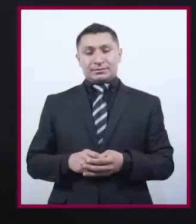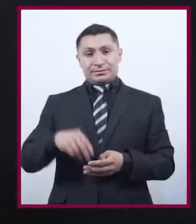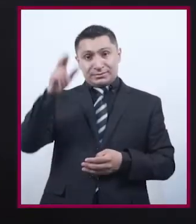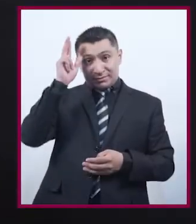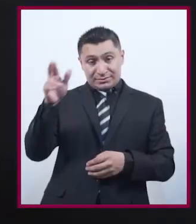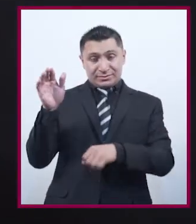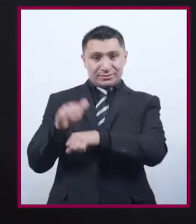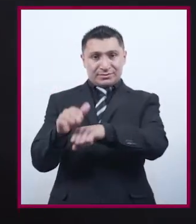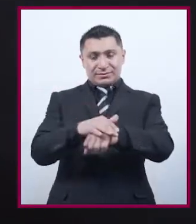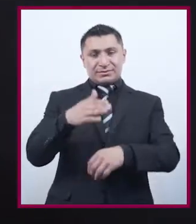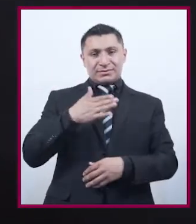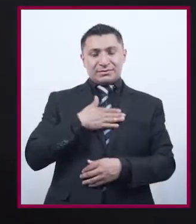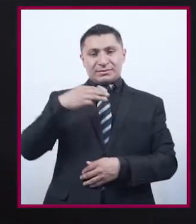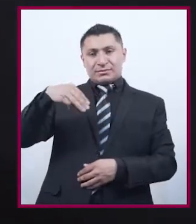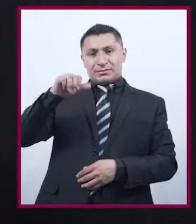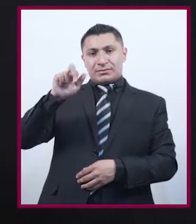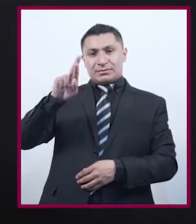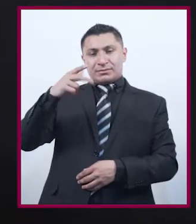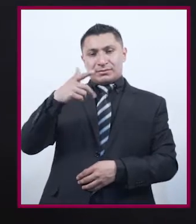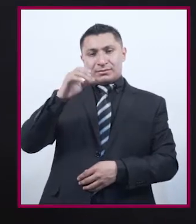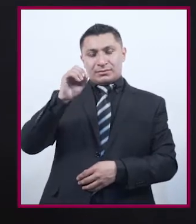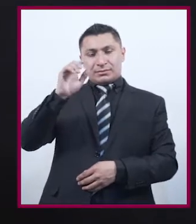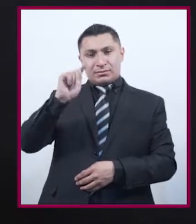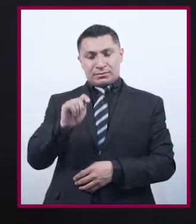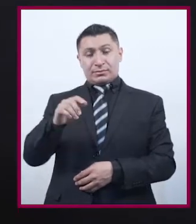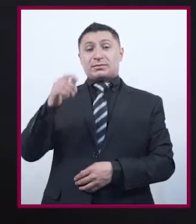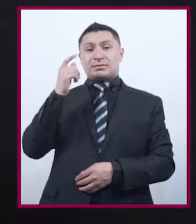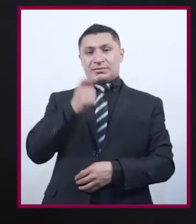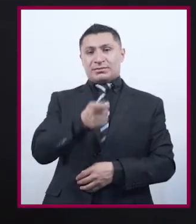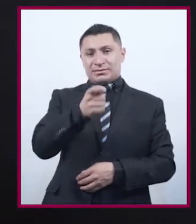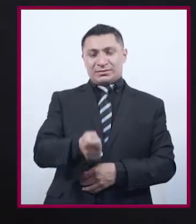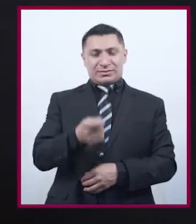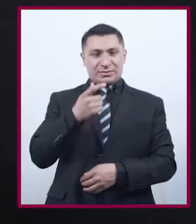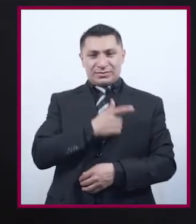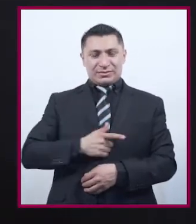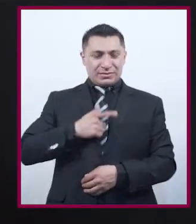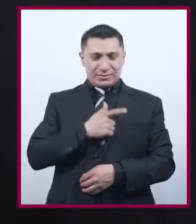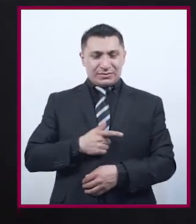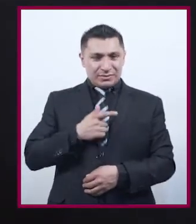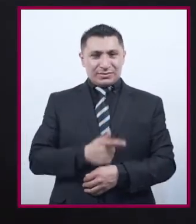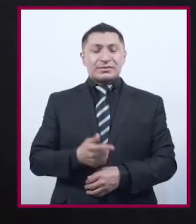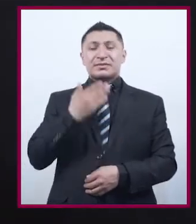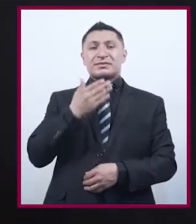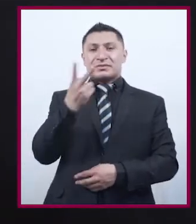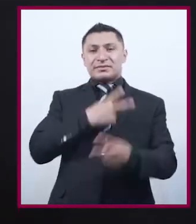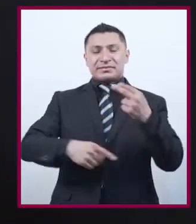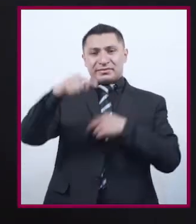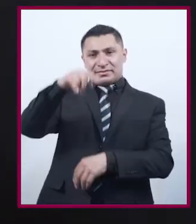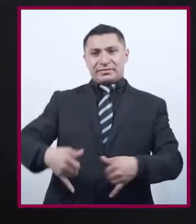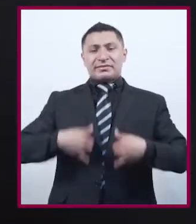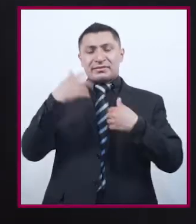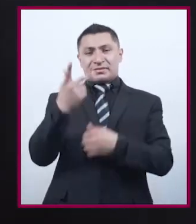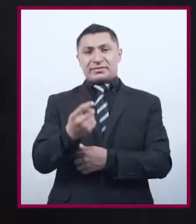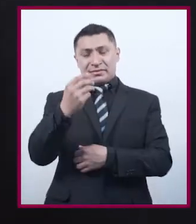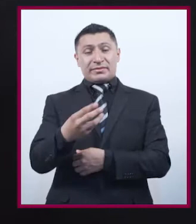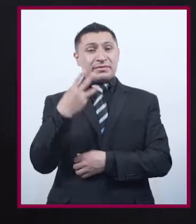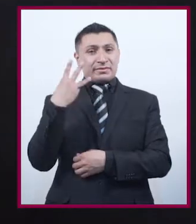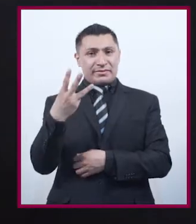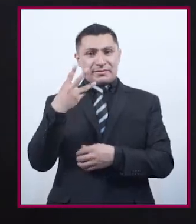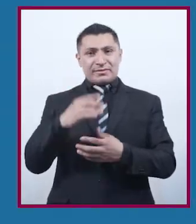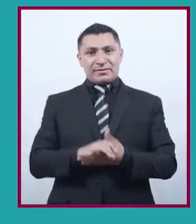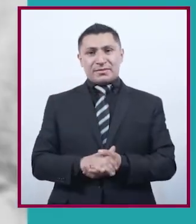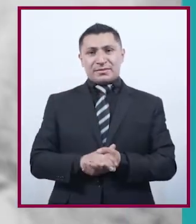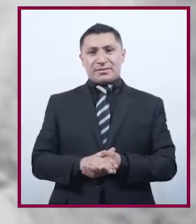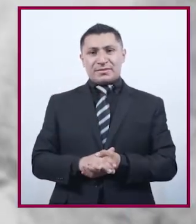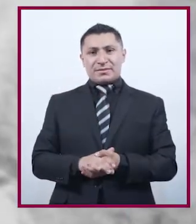Hola, ¿qué tal amigos? Soy Margot Cortázar. Me da un gusto enorme saludarlos y darles la bienvenida a esto que es Jóvenes en TV 3.